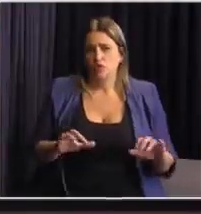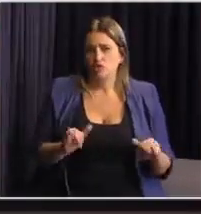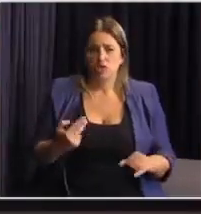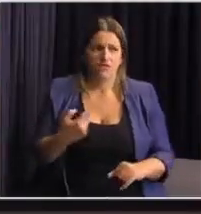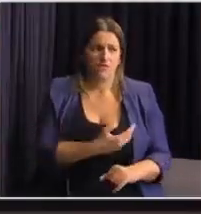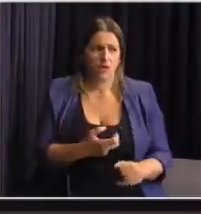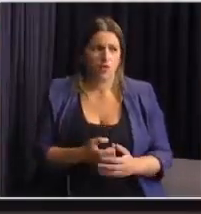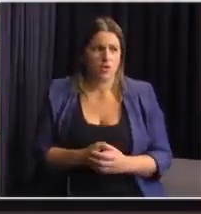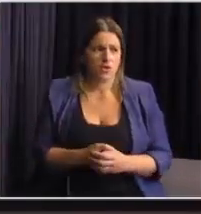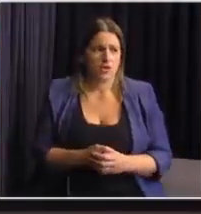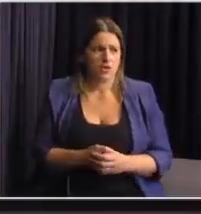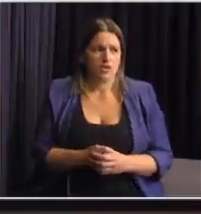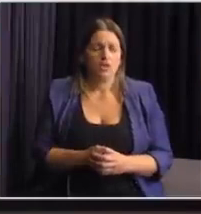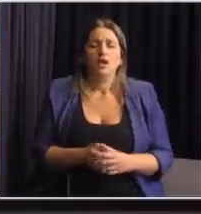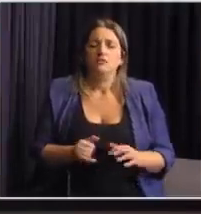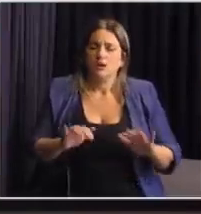Sí.